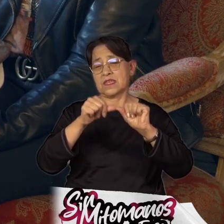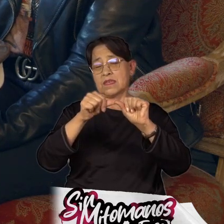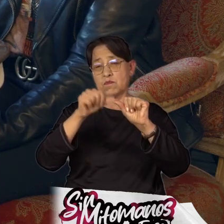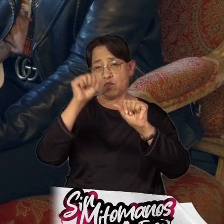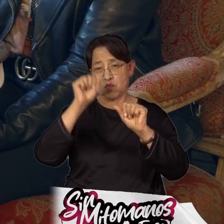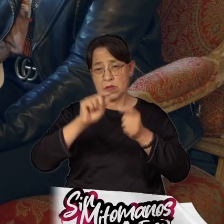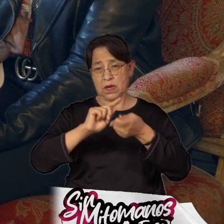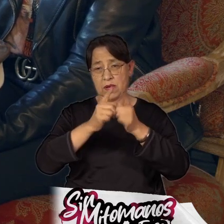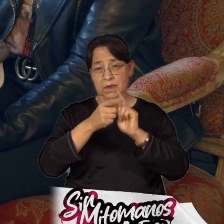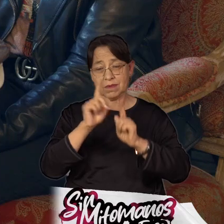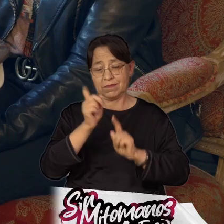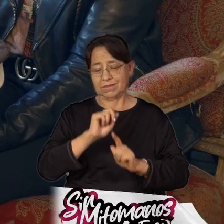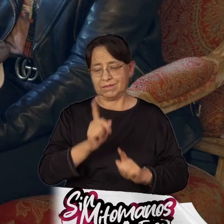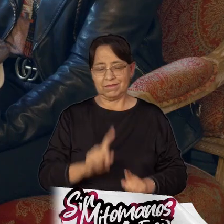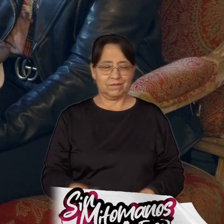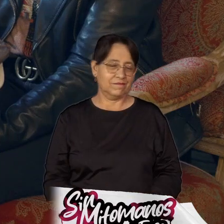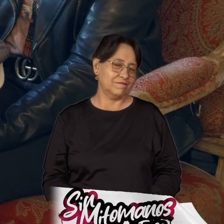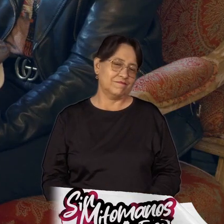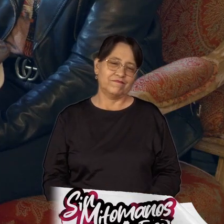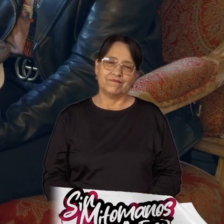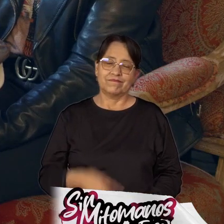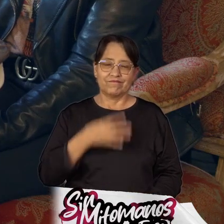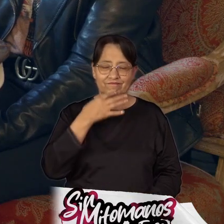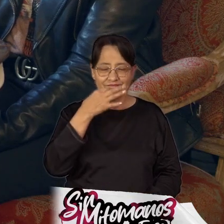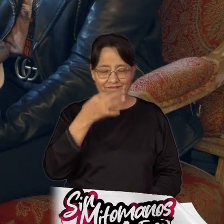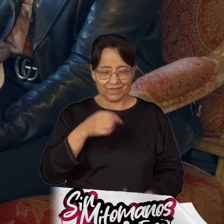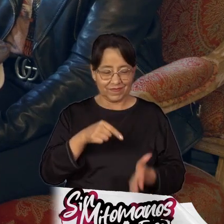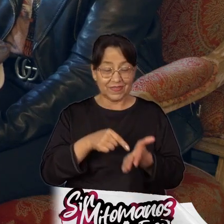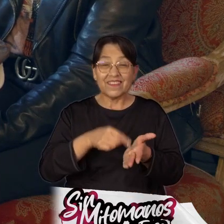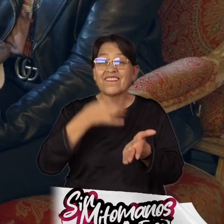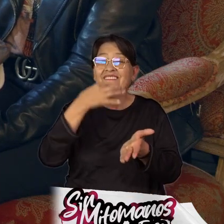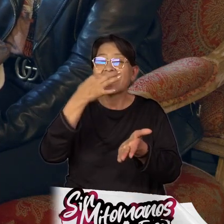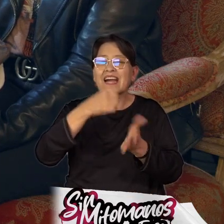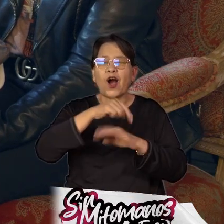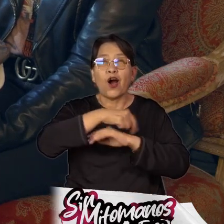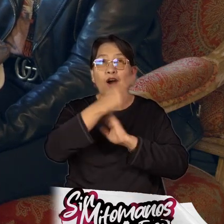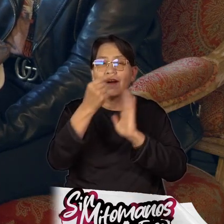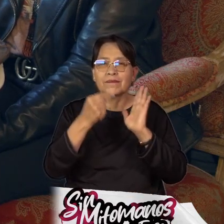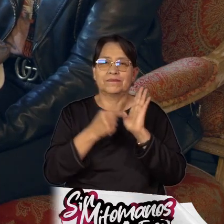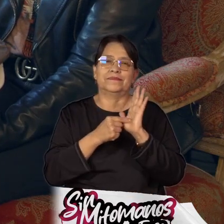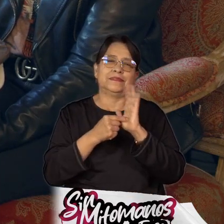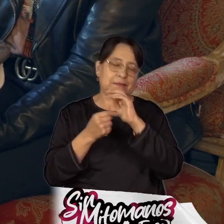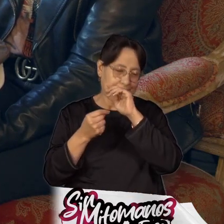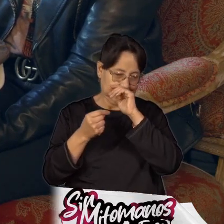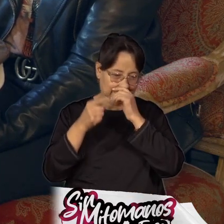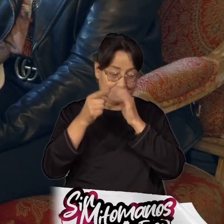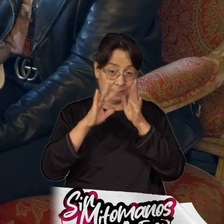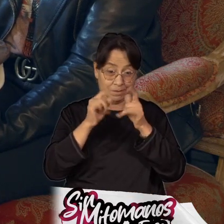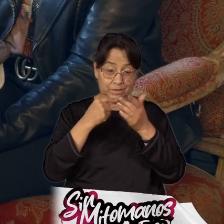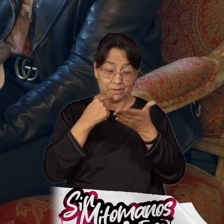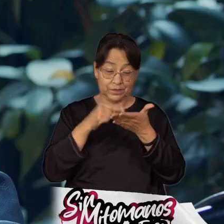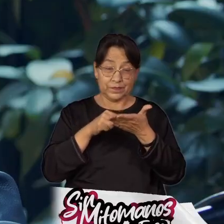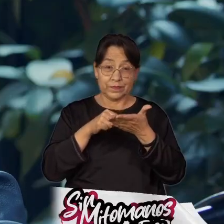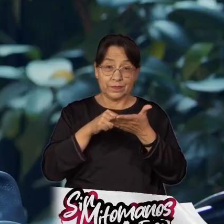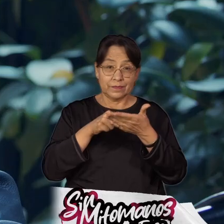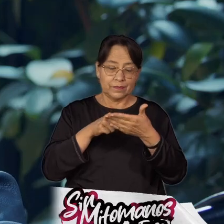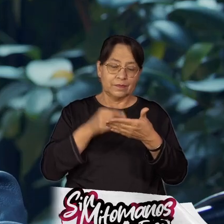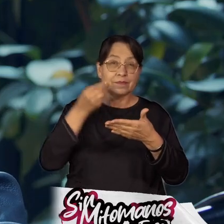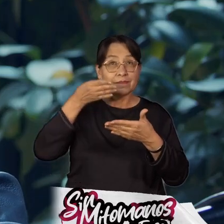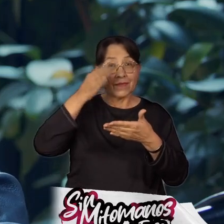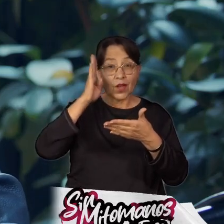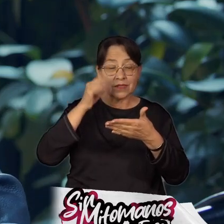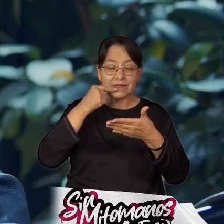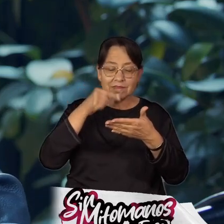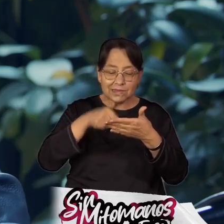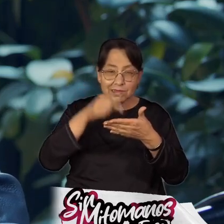es inamovible, y eso quiere decir que es inerrante e infalible. Entonces, la palabra de Dios es el